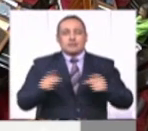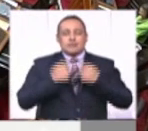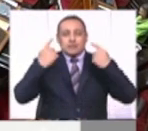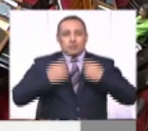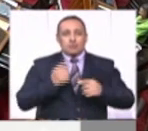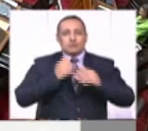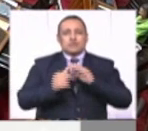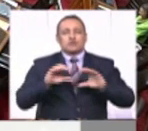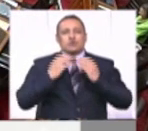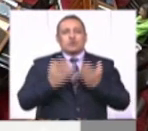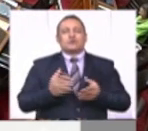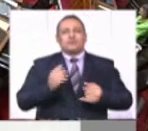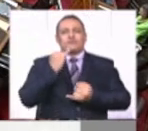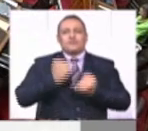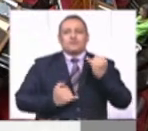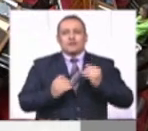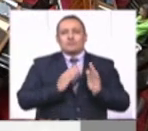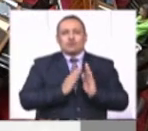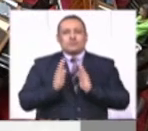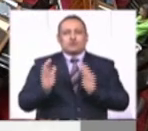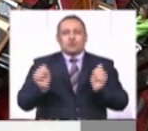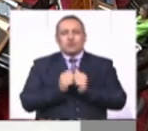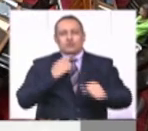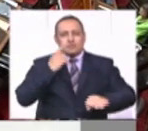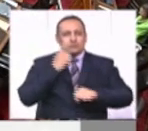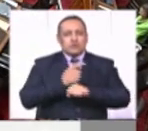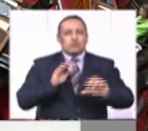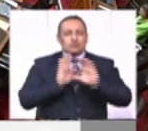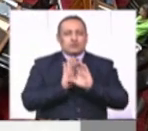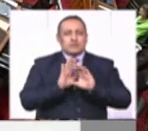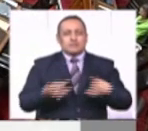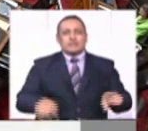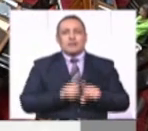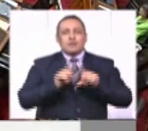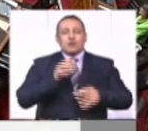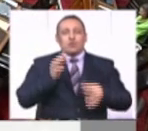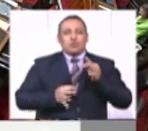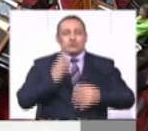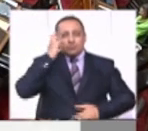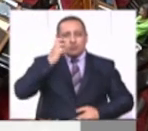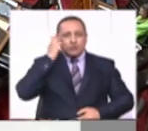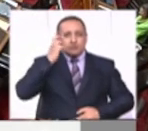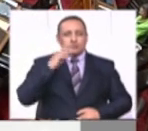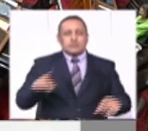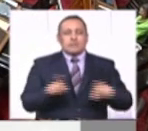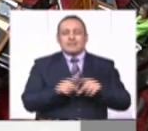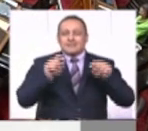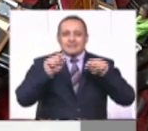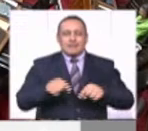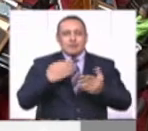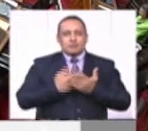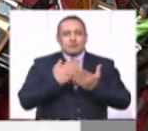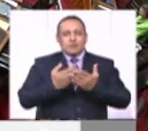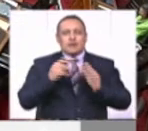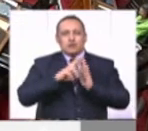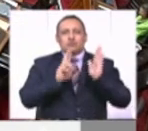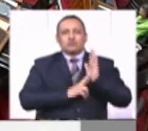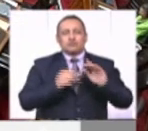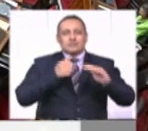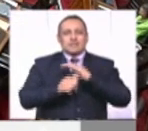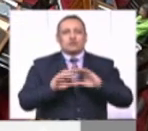del pleno que ponen fin al procedimiento sobre acusación constitucional o juicio político deben constar en resolución